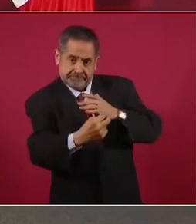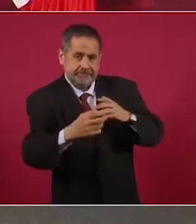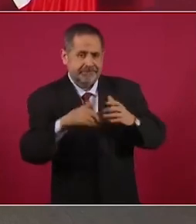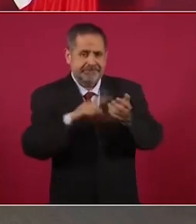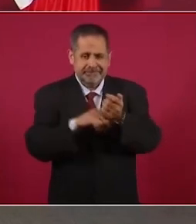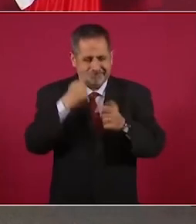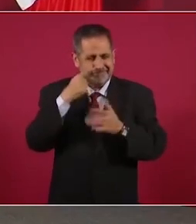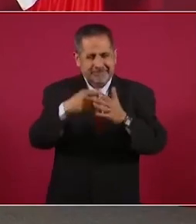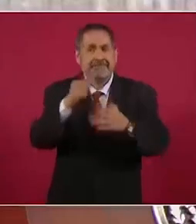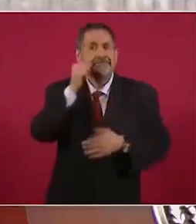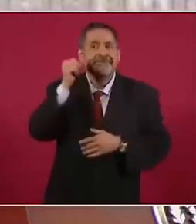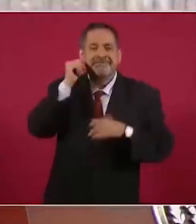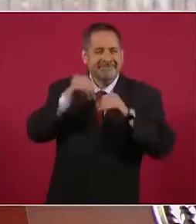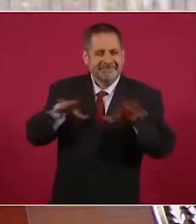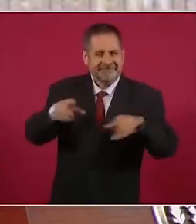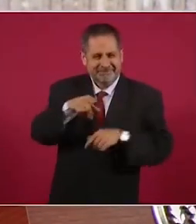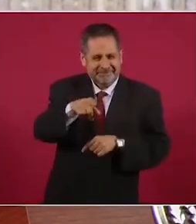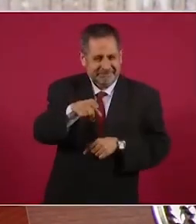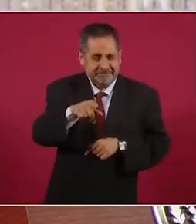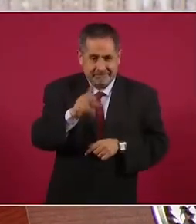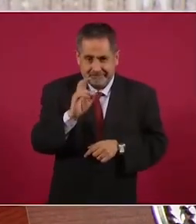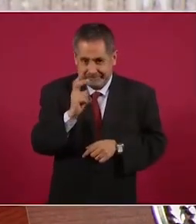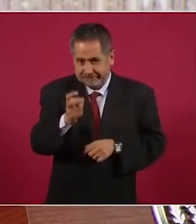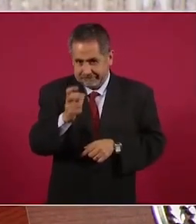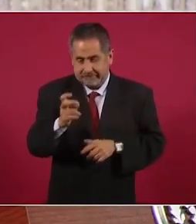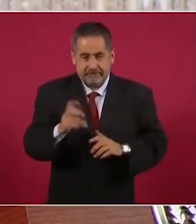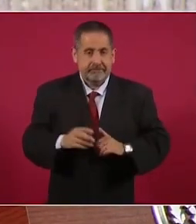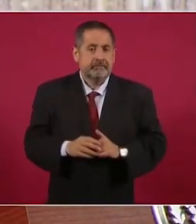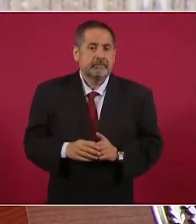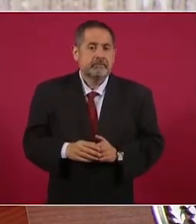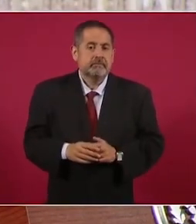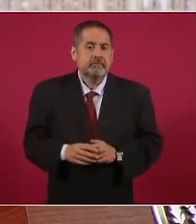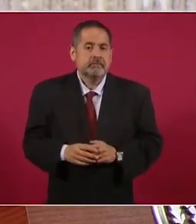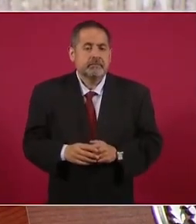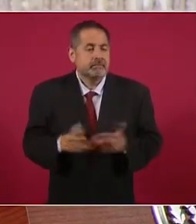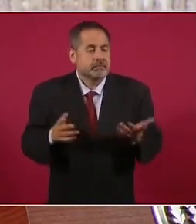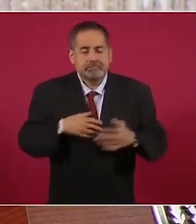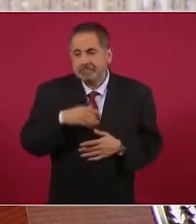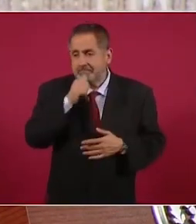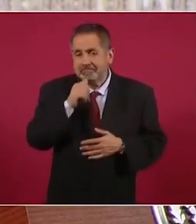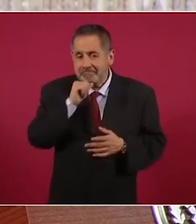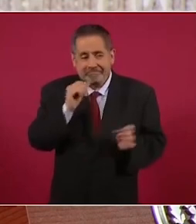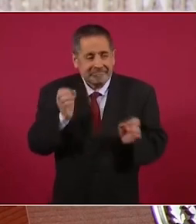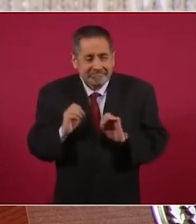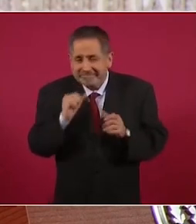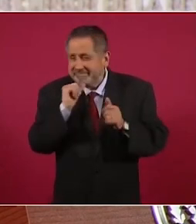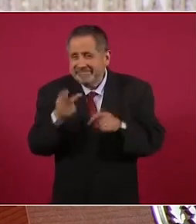que se mostró ayer, ¿sí?, pues todavía no está